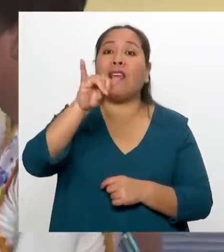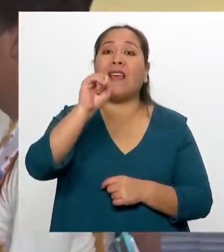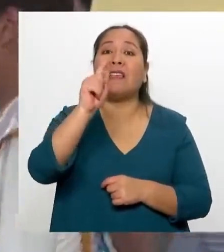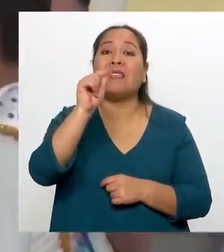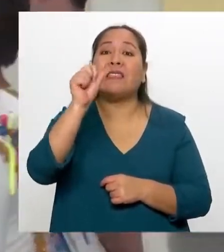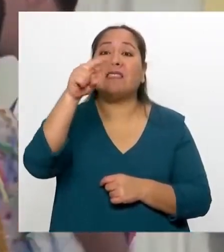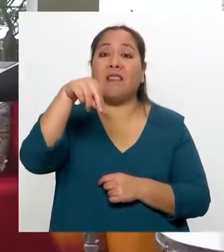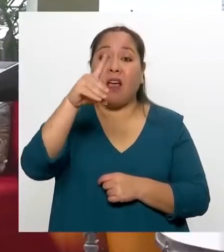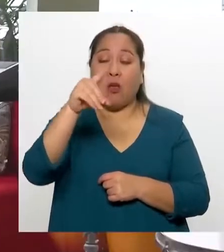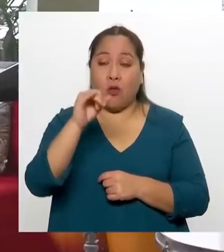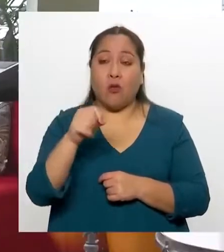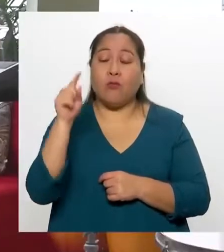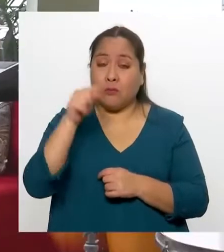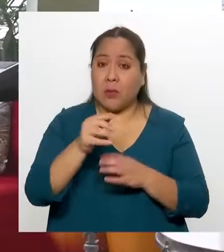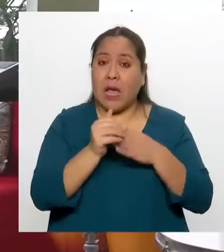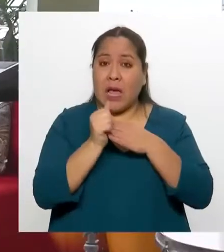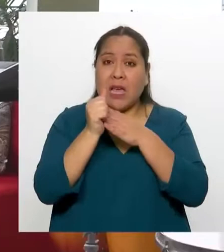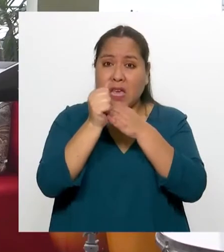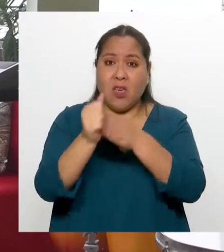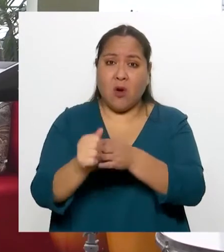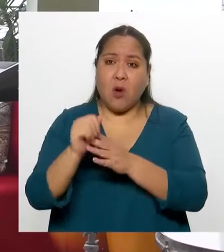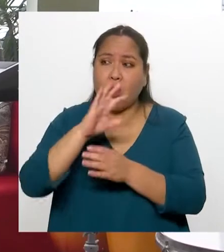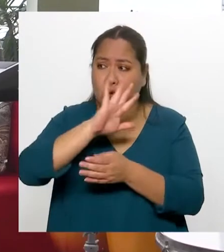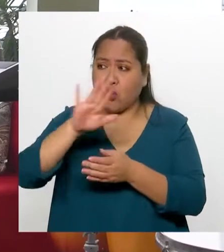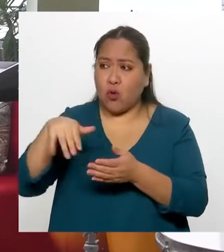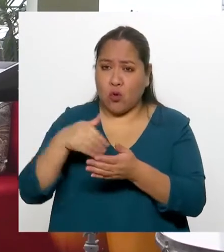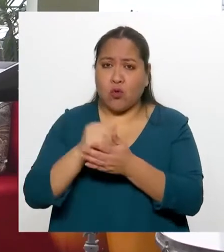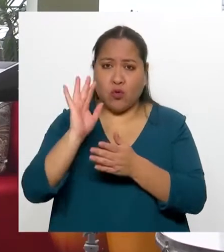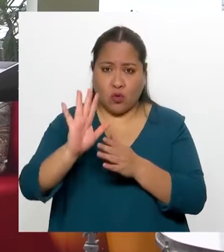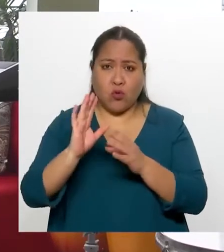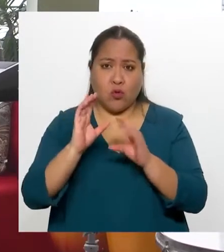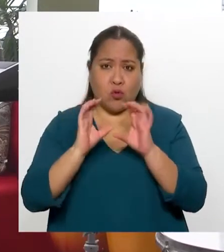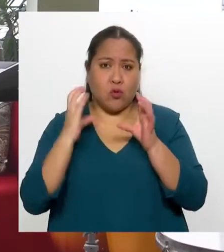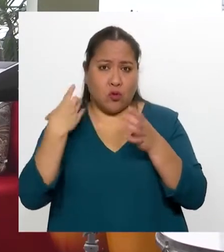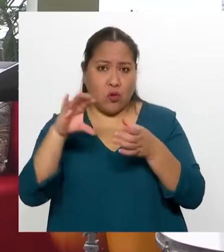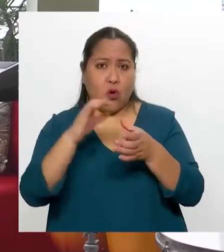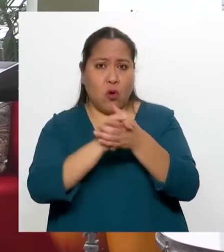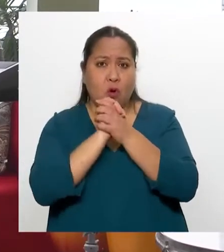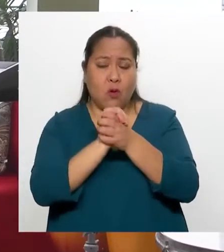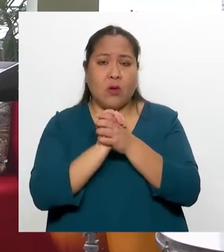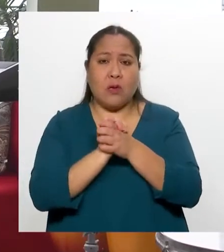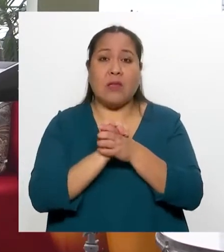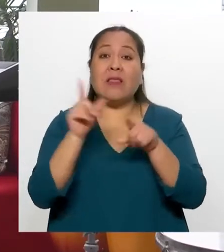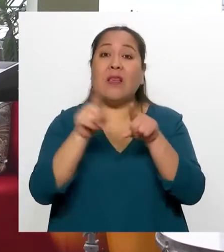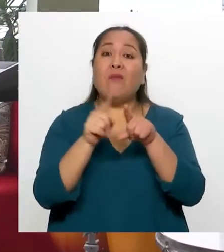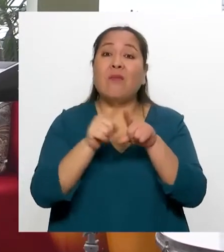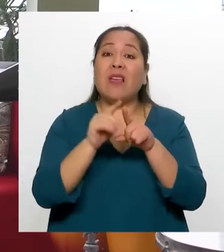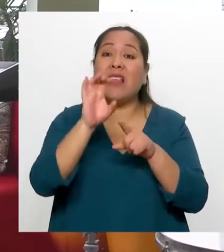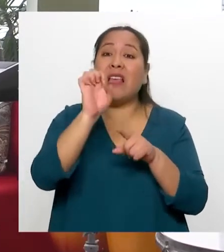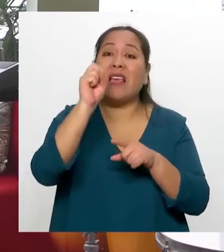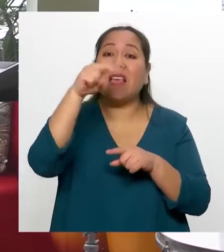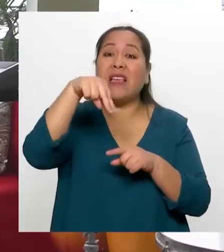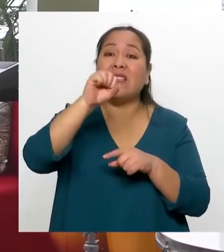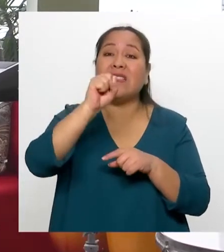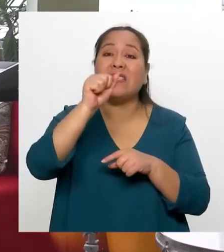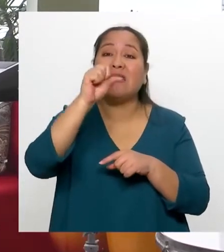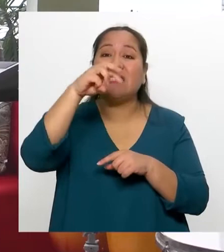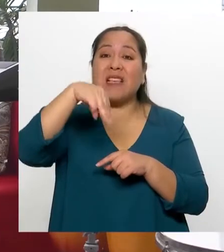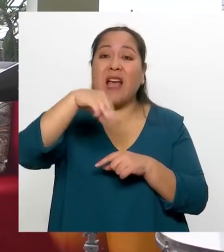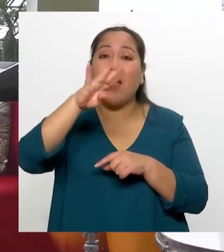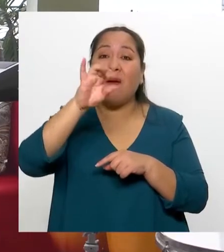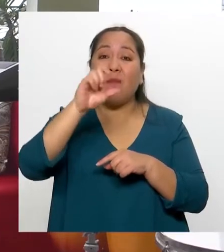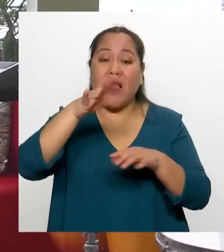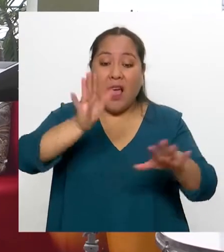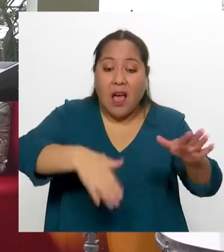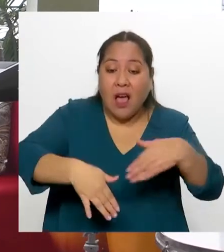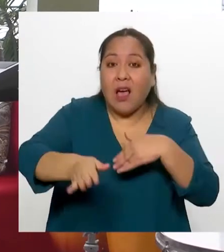a conducir a todos sus compañeros, ¿no? En el ensamble de cajones. Tuvo bastantes